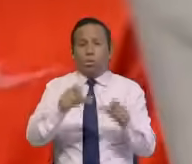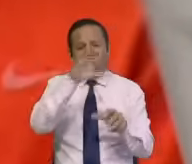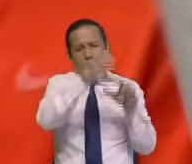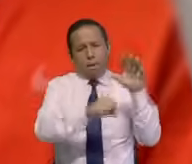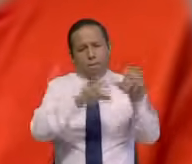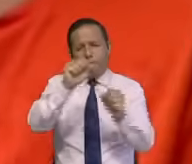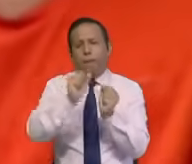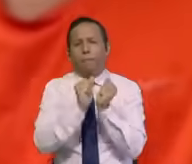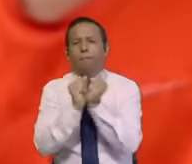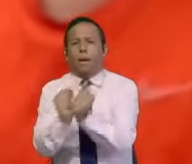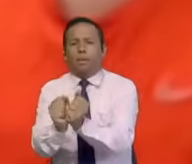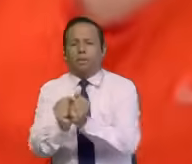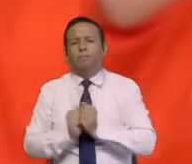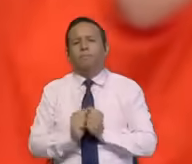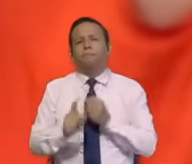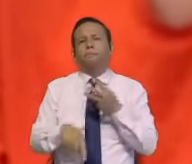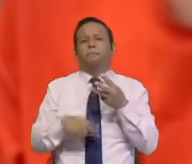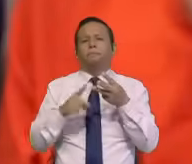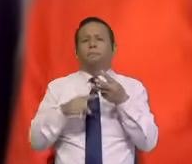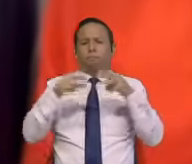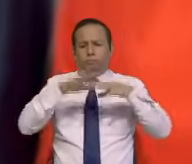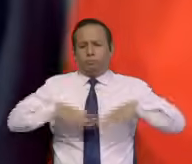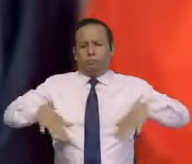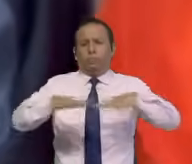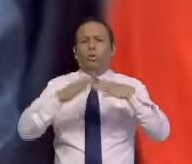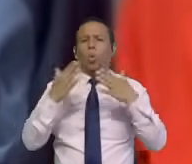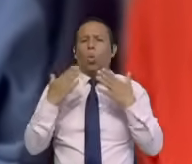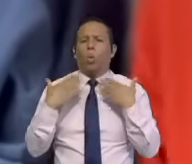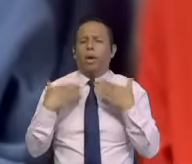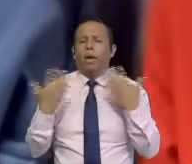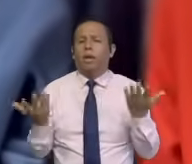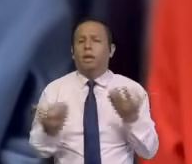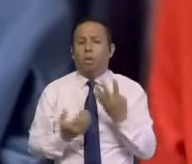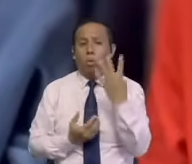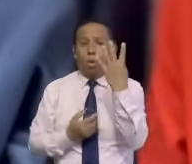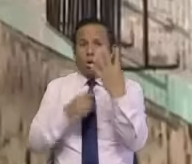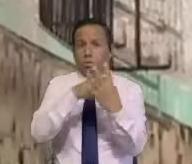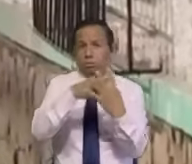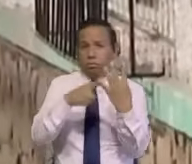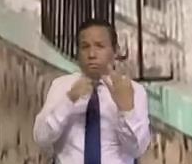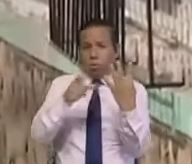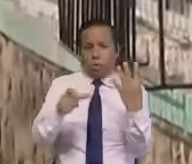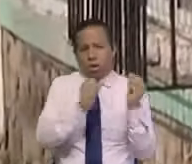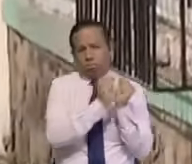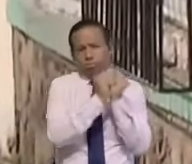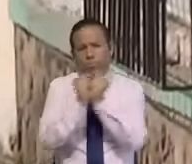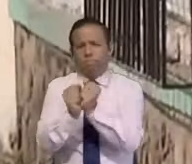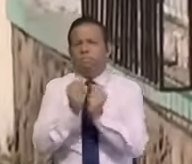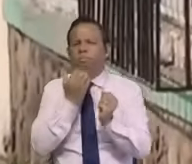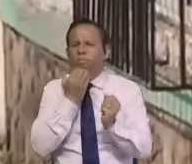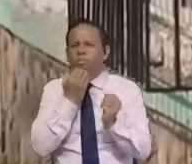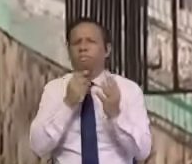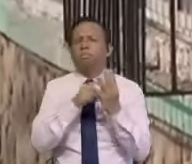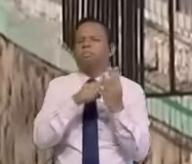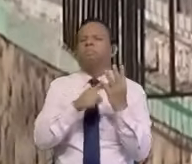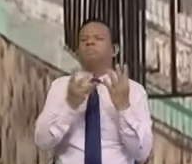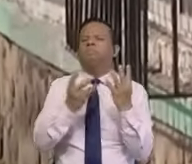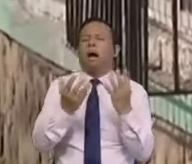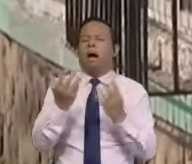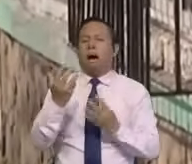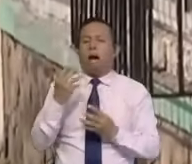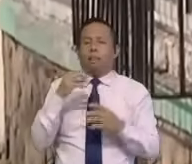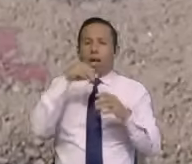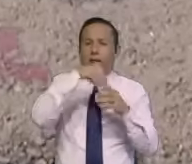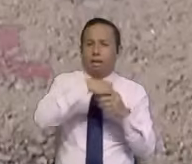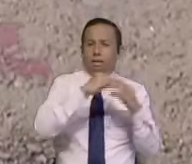En tanto, en el puerto principal, 4 de los aprehendidos son por el asesinato ocurrido dentro de una